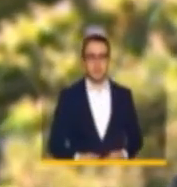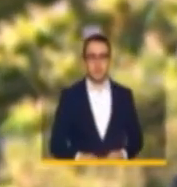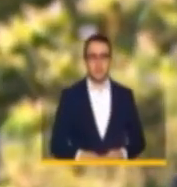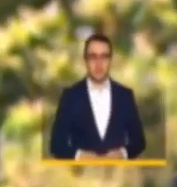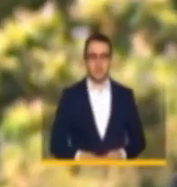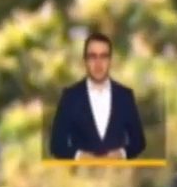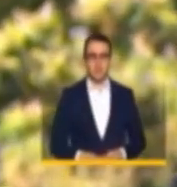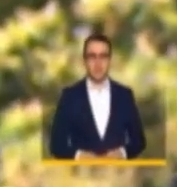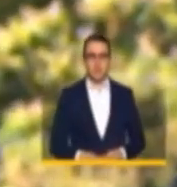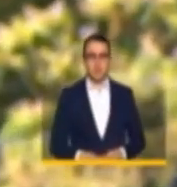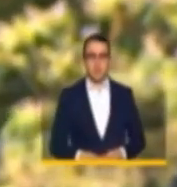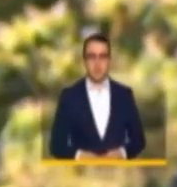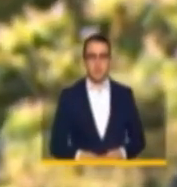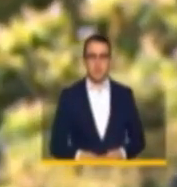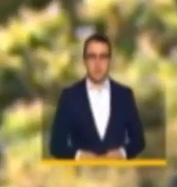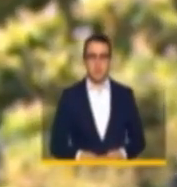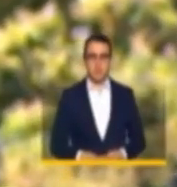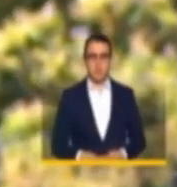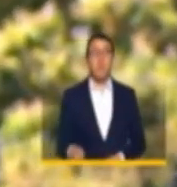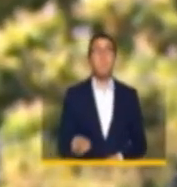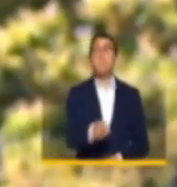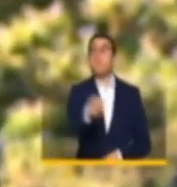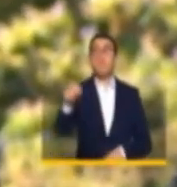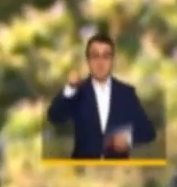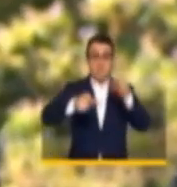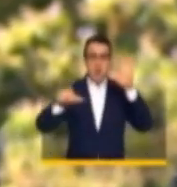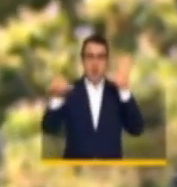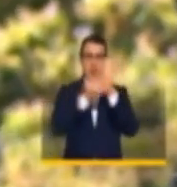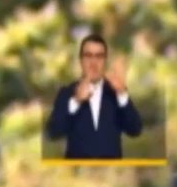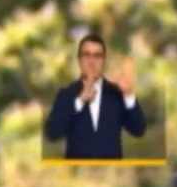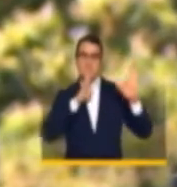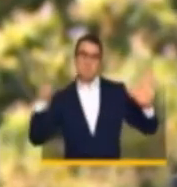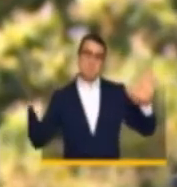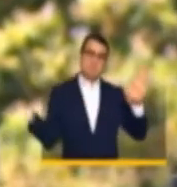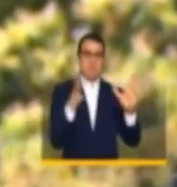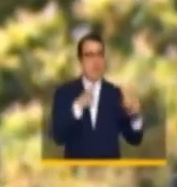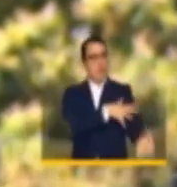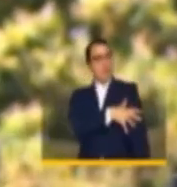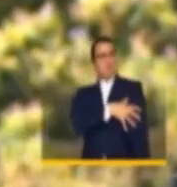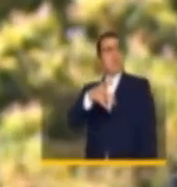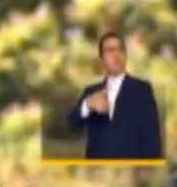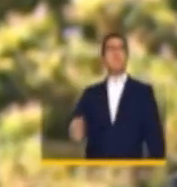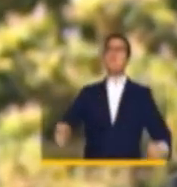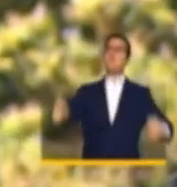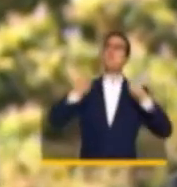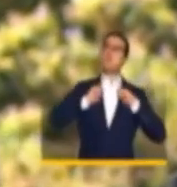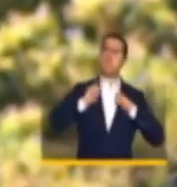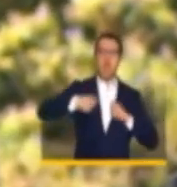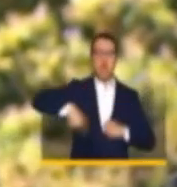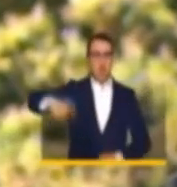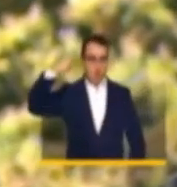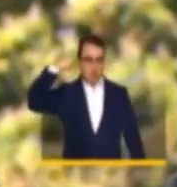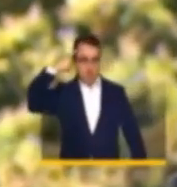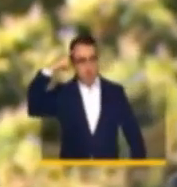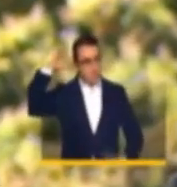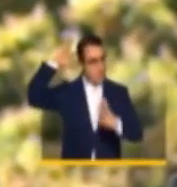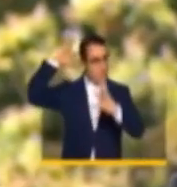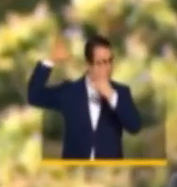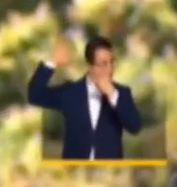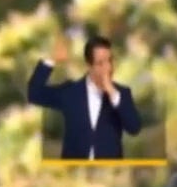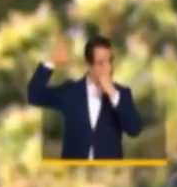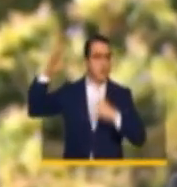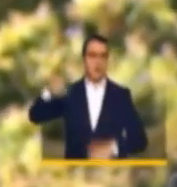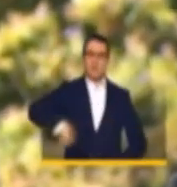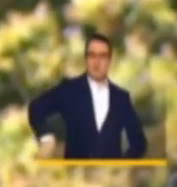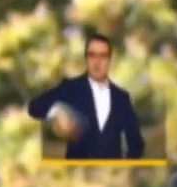angular de esta guerra que se ha trasladado de la política al campo militar, o del campo militar a la política,